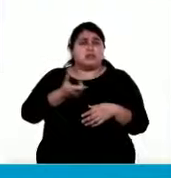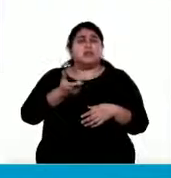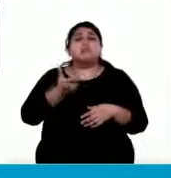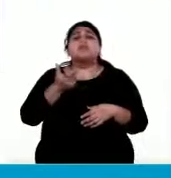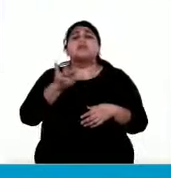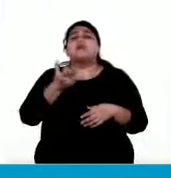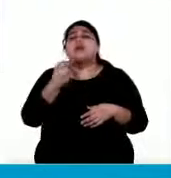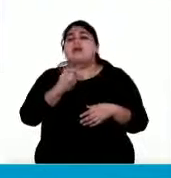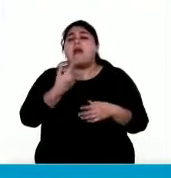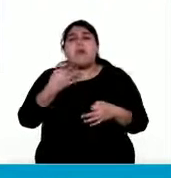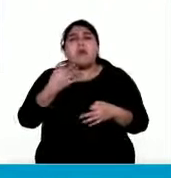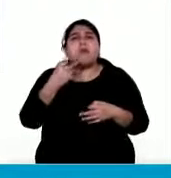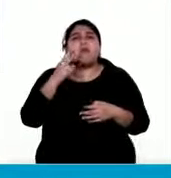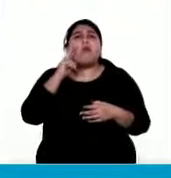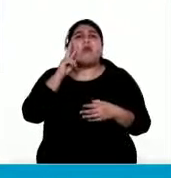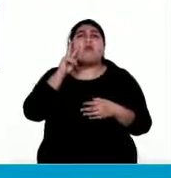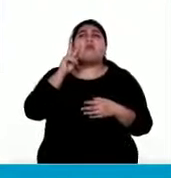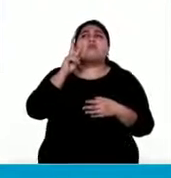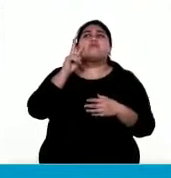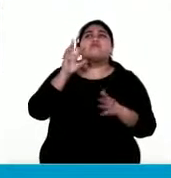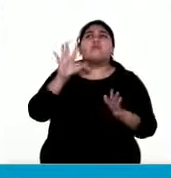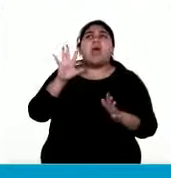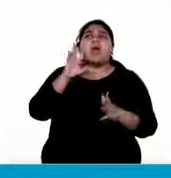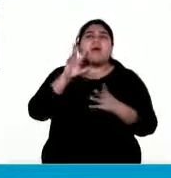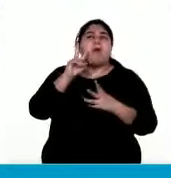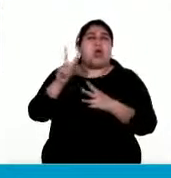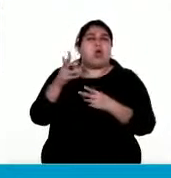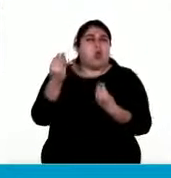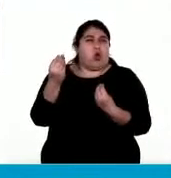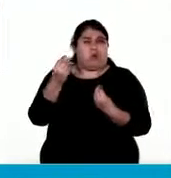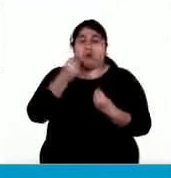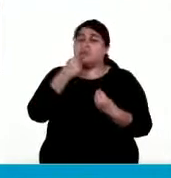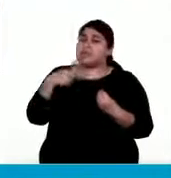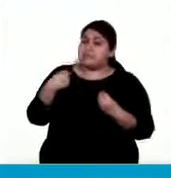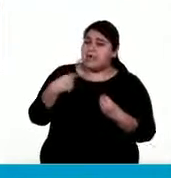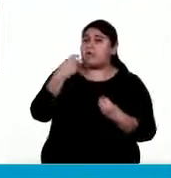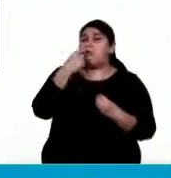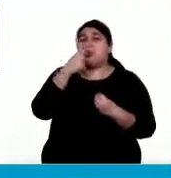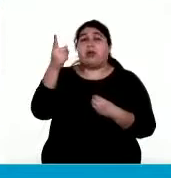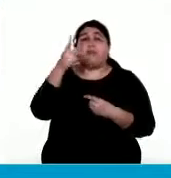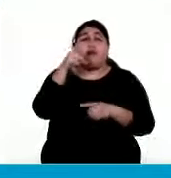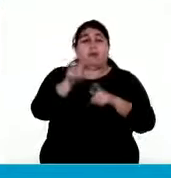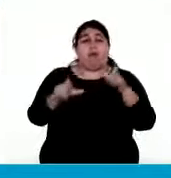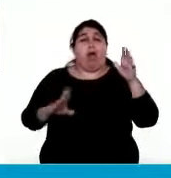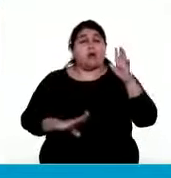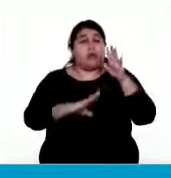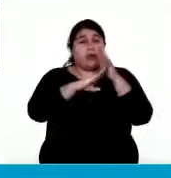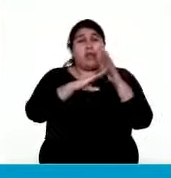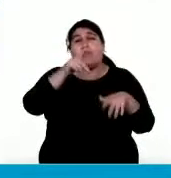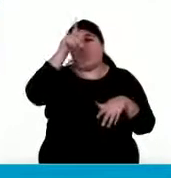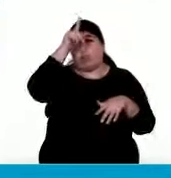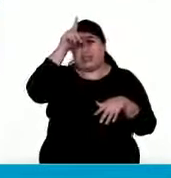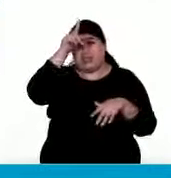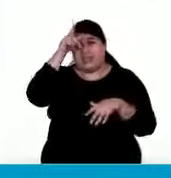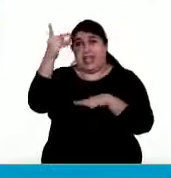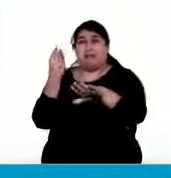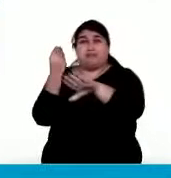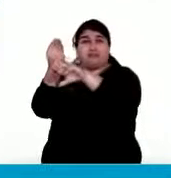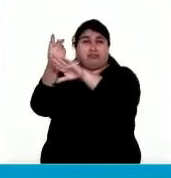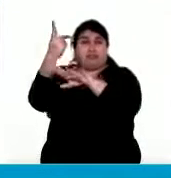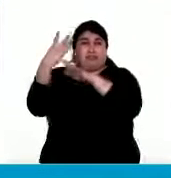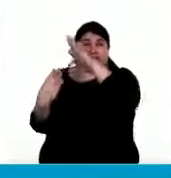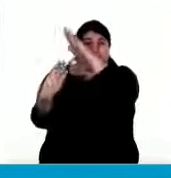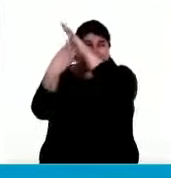la realidad pasa, señor presidente, es que cada vez que cambian las autoridades de la Policía Rural, tienen que